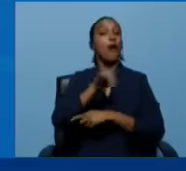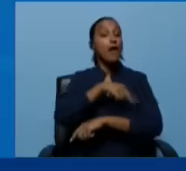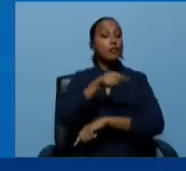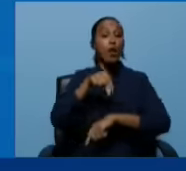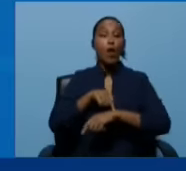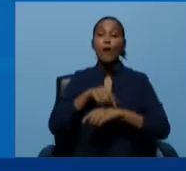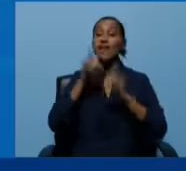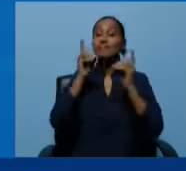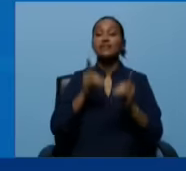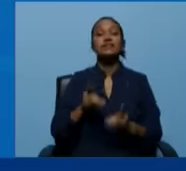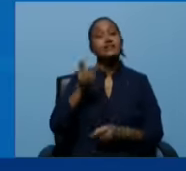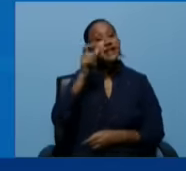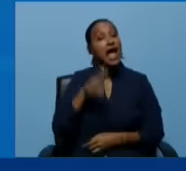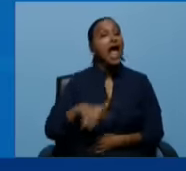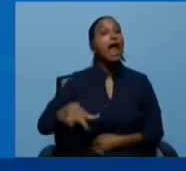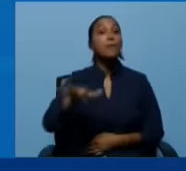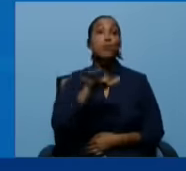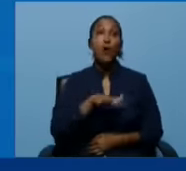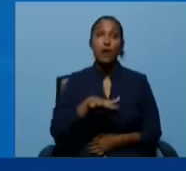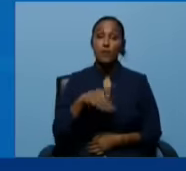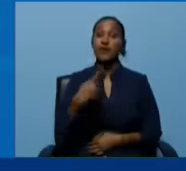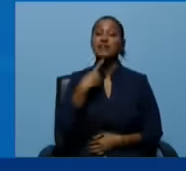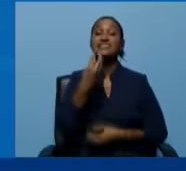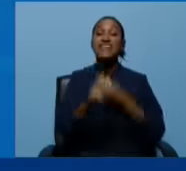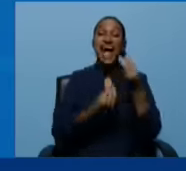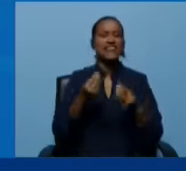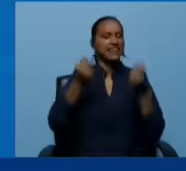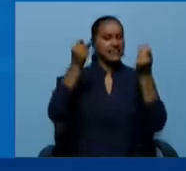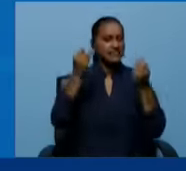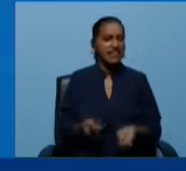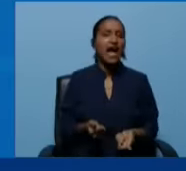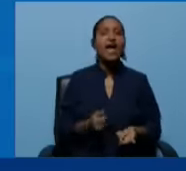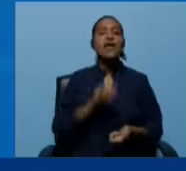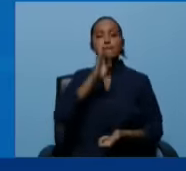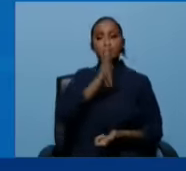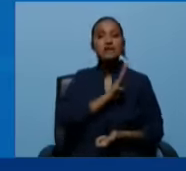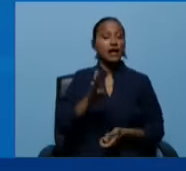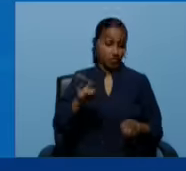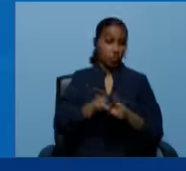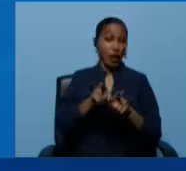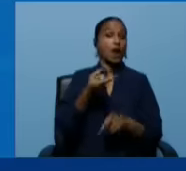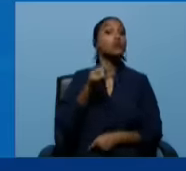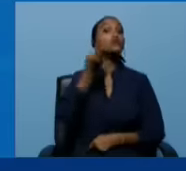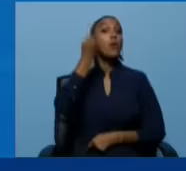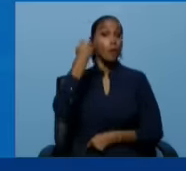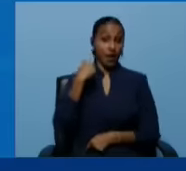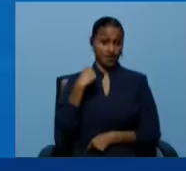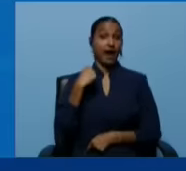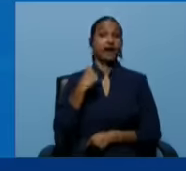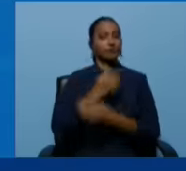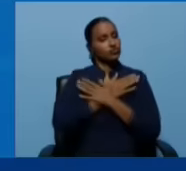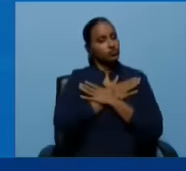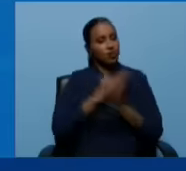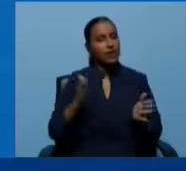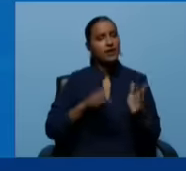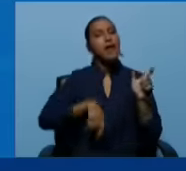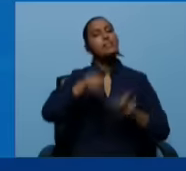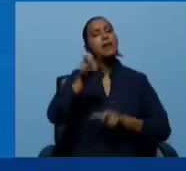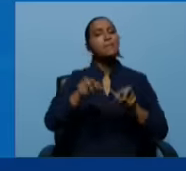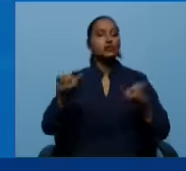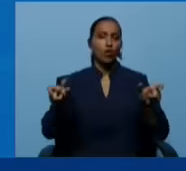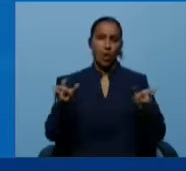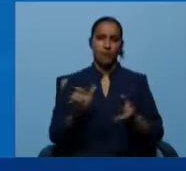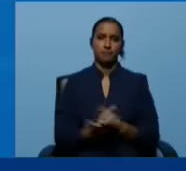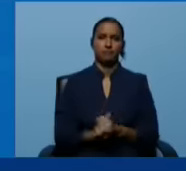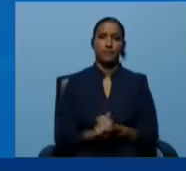Y se ejerce de manera directa, dice aquí, ¿verdad? Como ayer. La soberanía popular se ejerció de manera directa. Pero